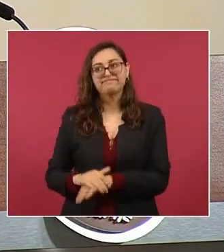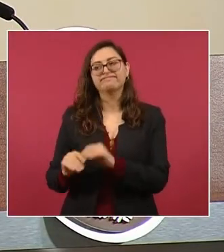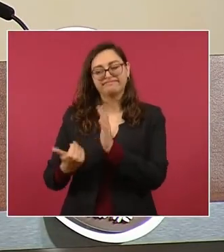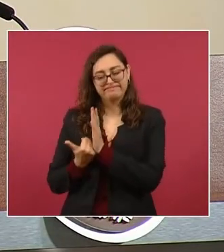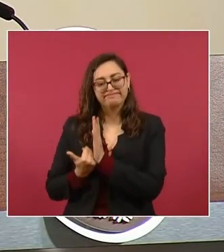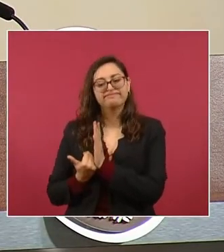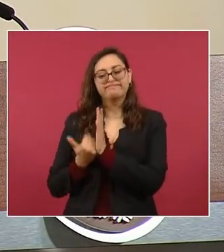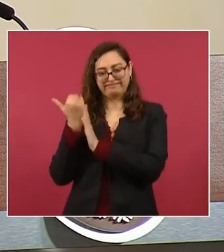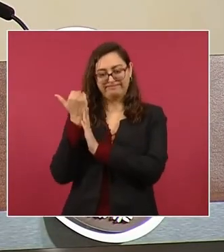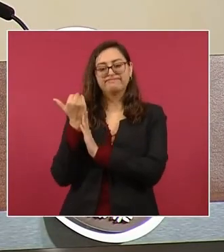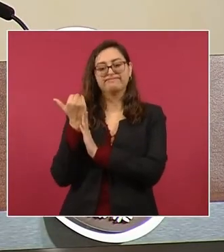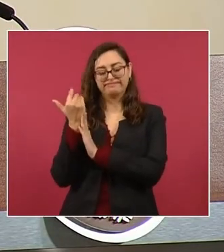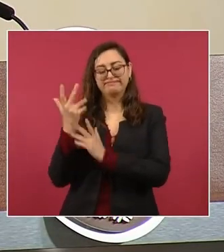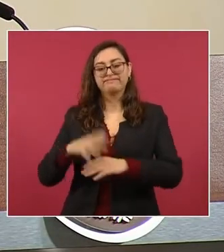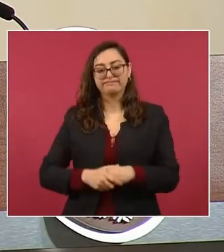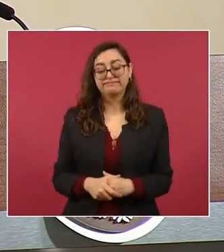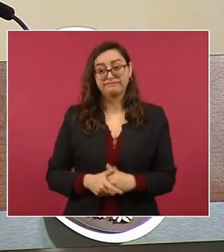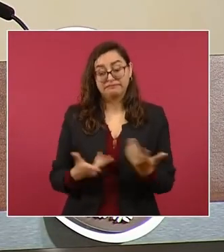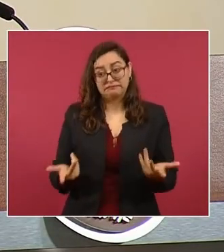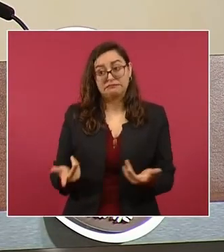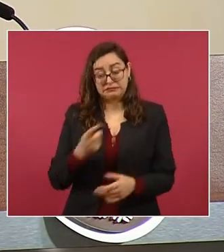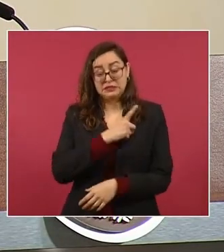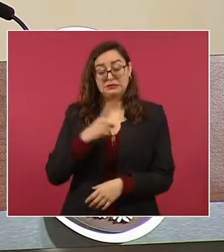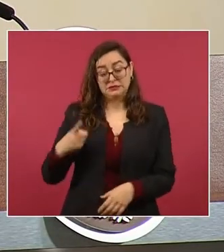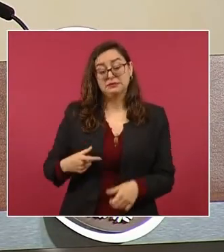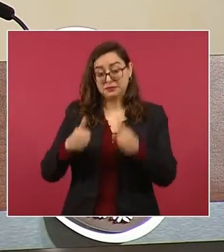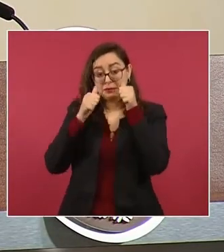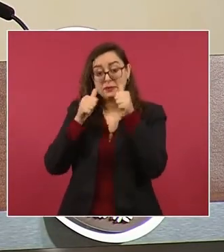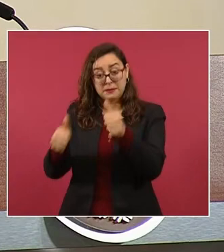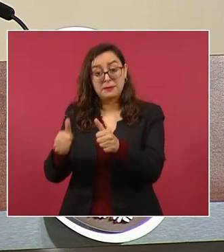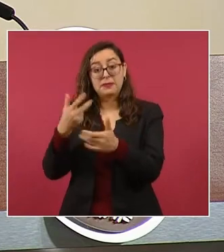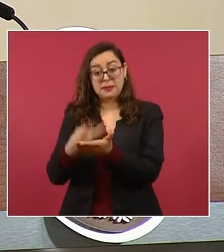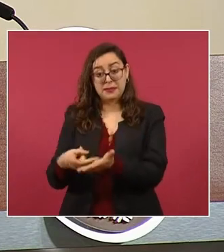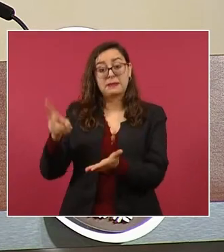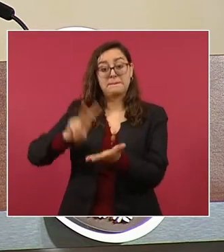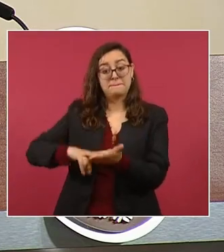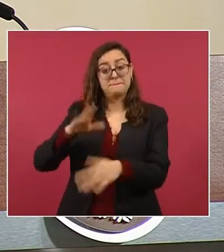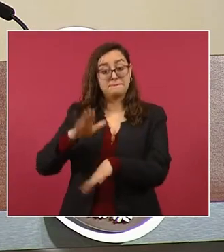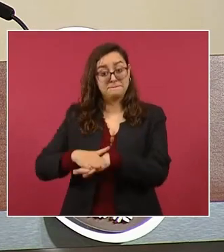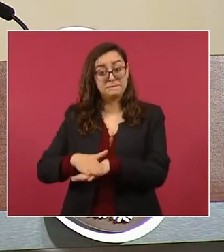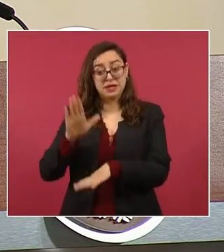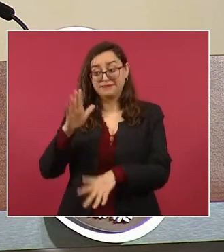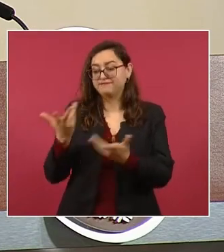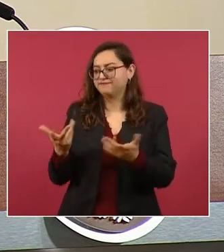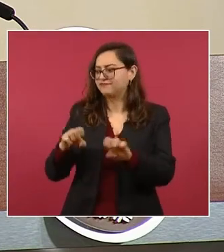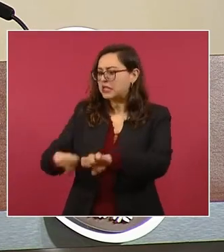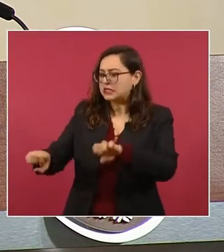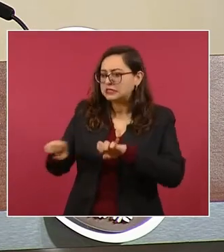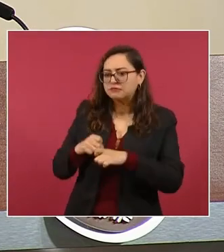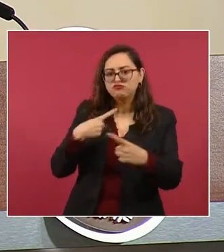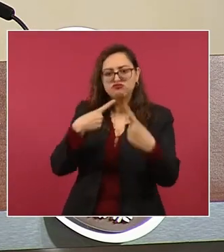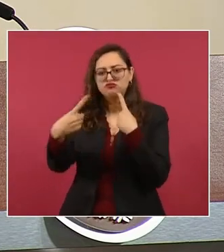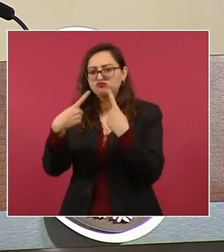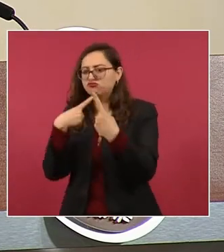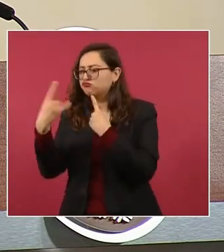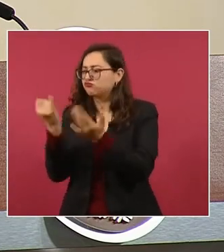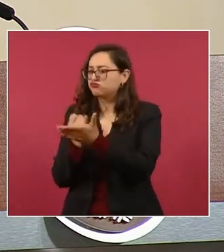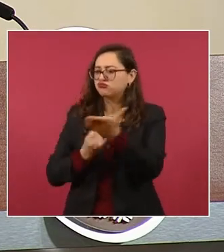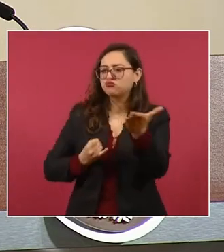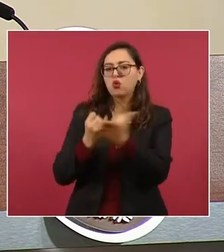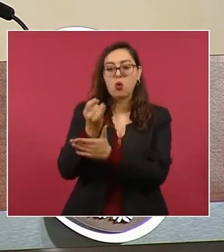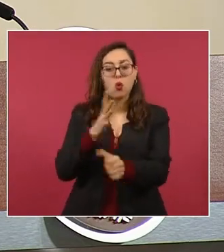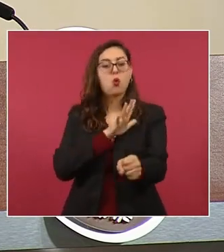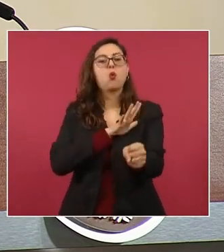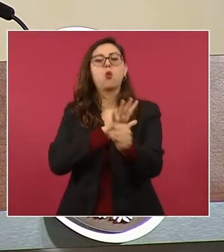atendiendo. Dos cosas que estamos haciendo por decisión del Gabinete de Seguridad, y creo que una de ellas es muy